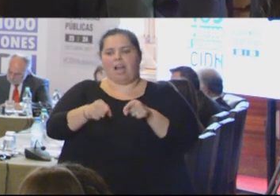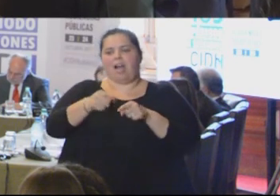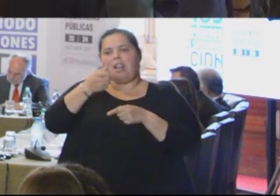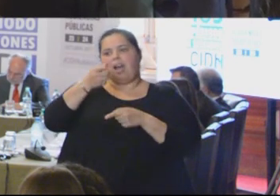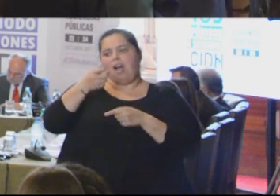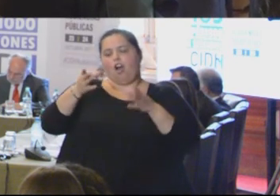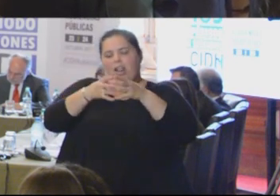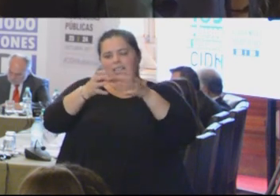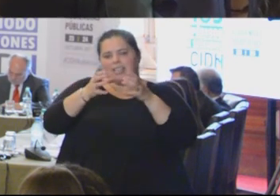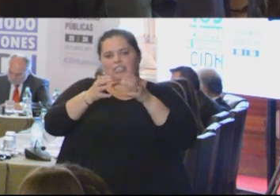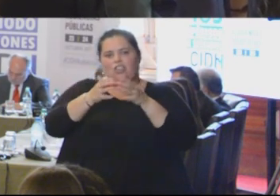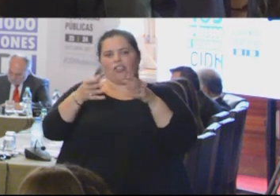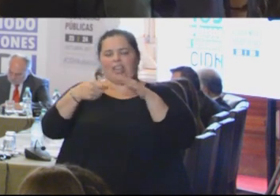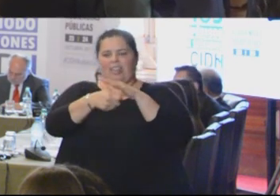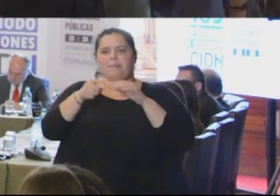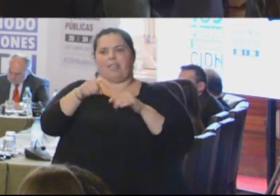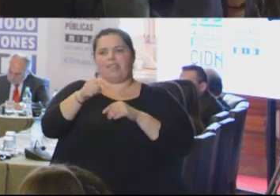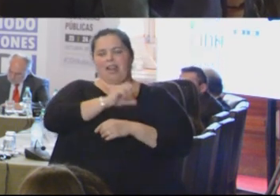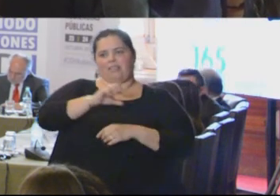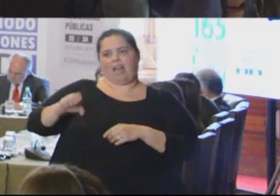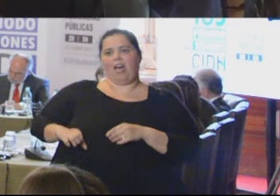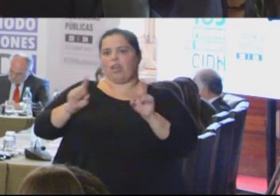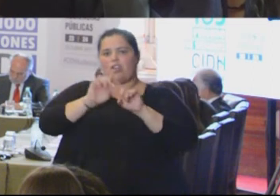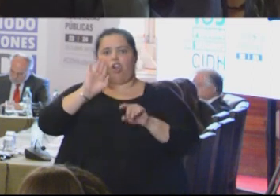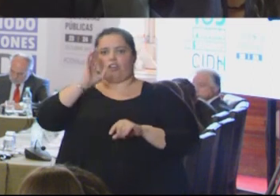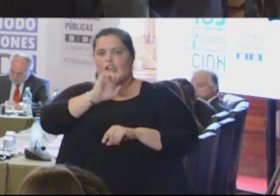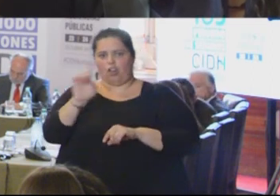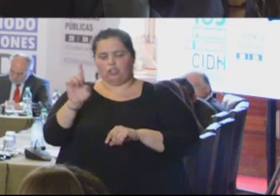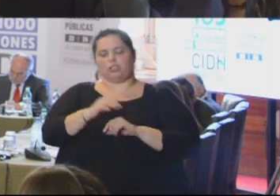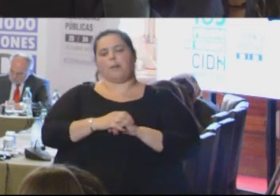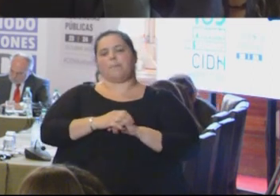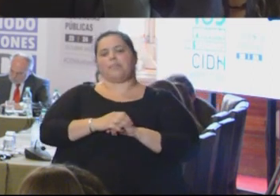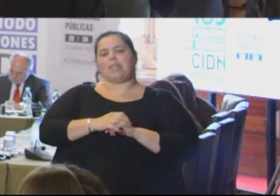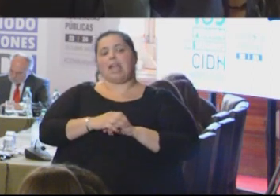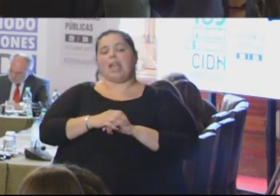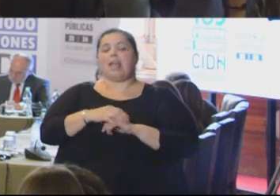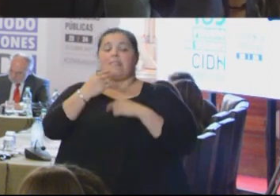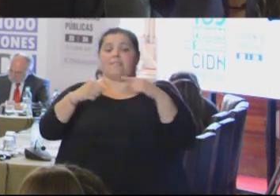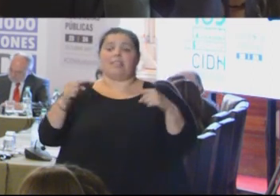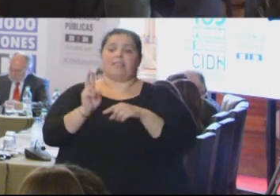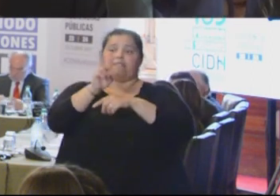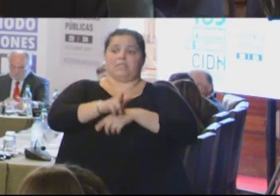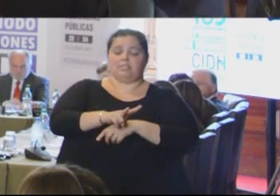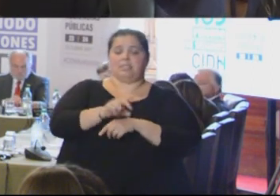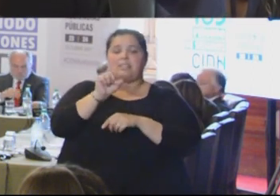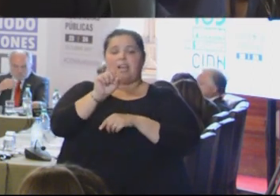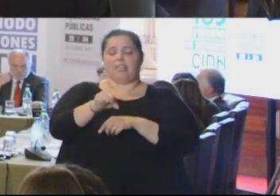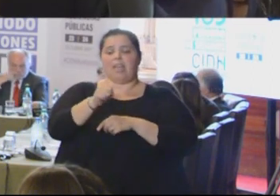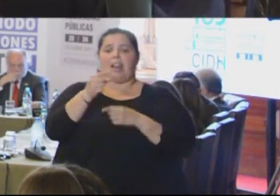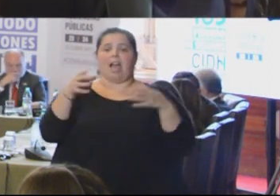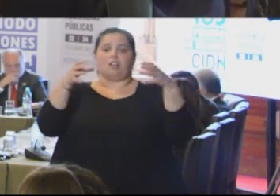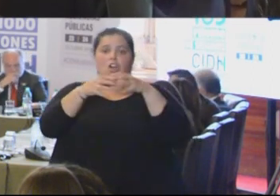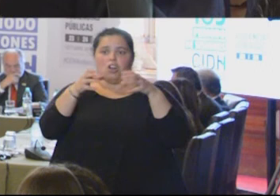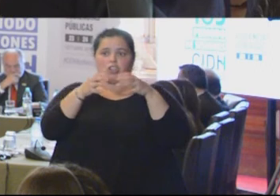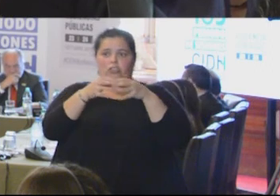además desconoce los crímenes de estado en reciente visita que la fiscal de la corte penal internacional hiciera en nuestro país